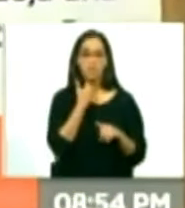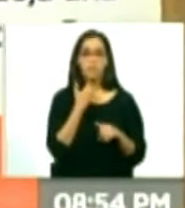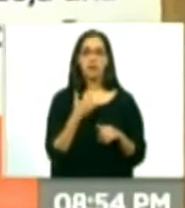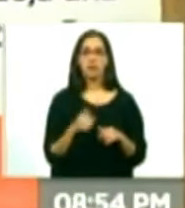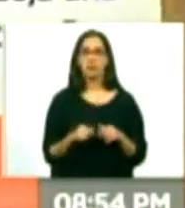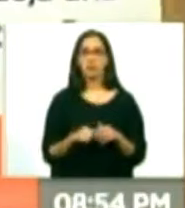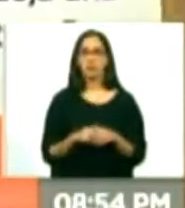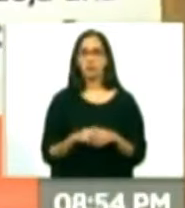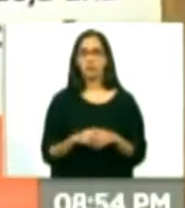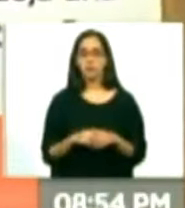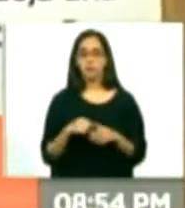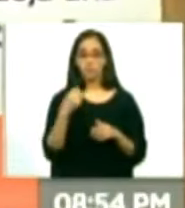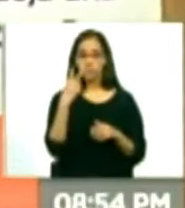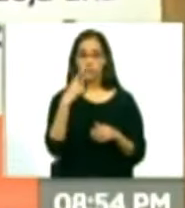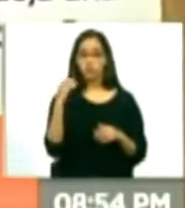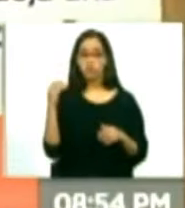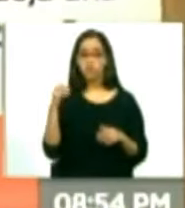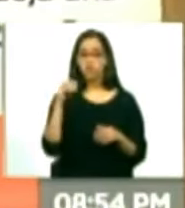con él ya van